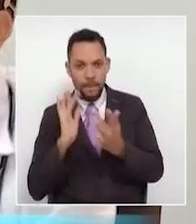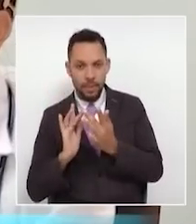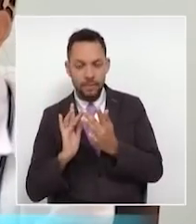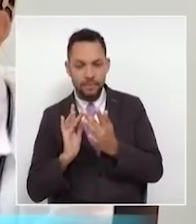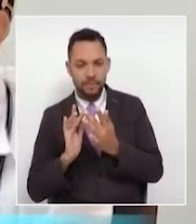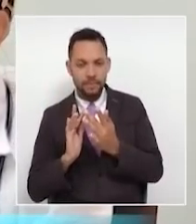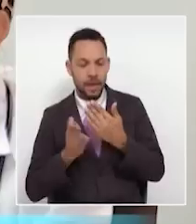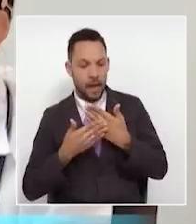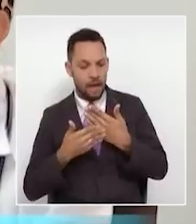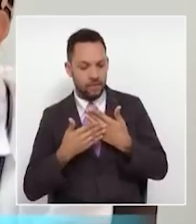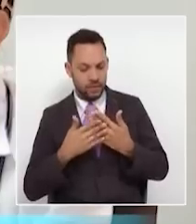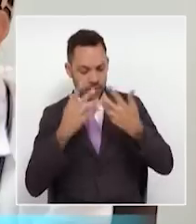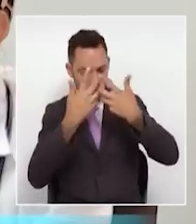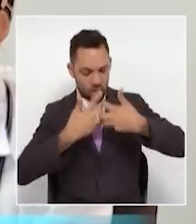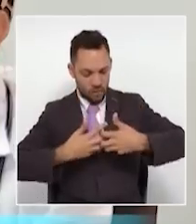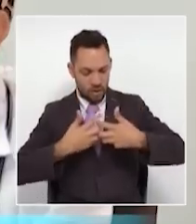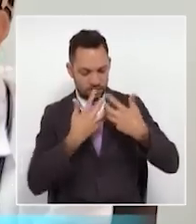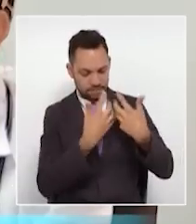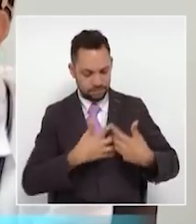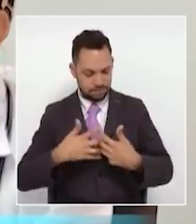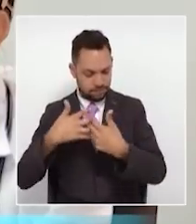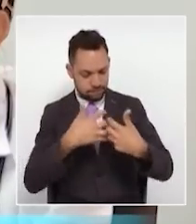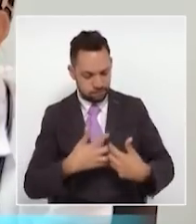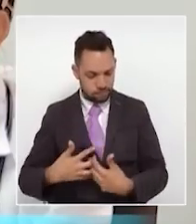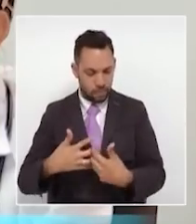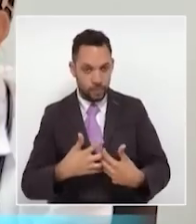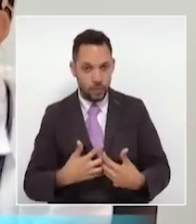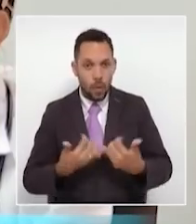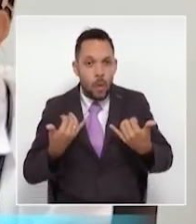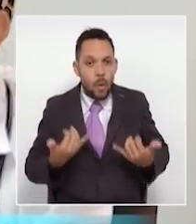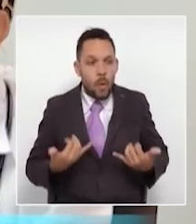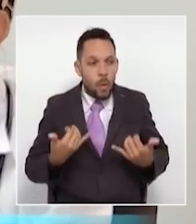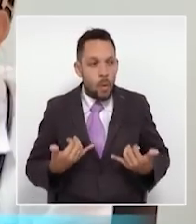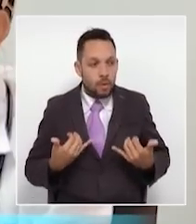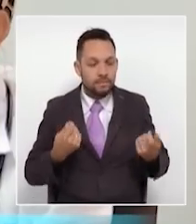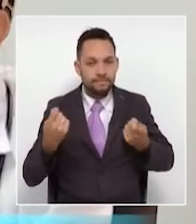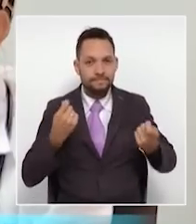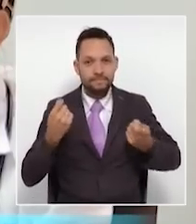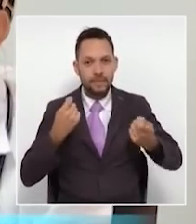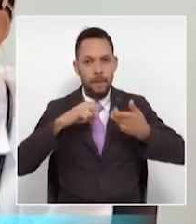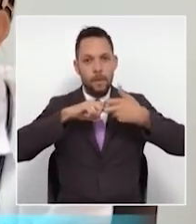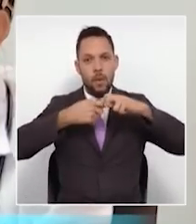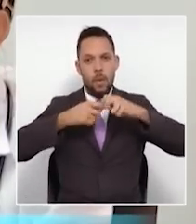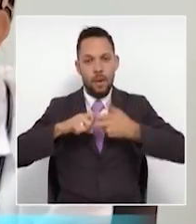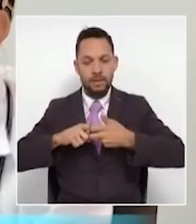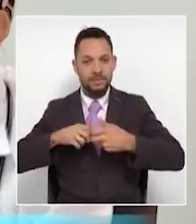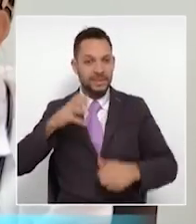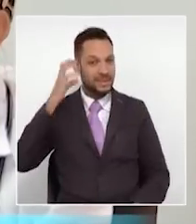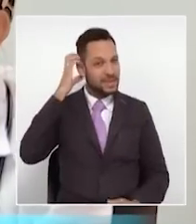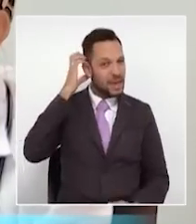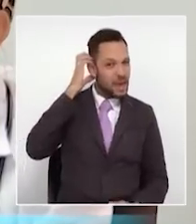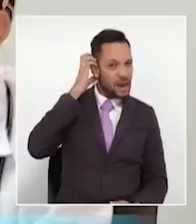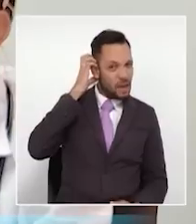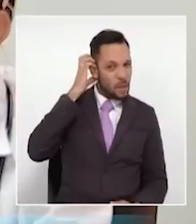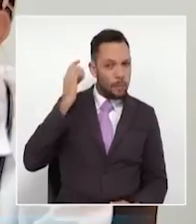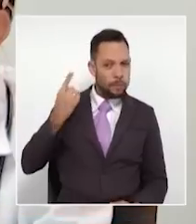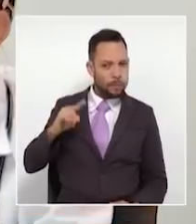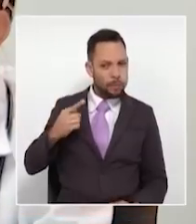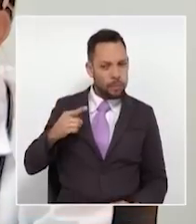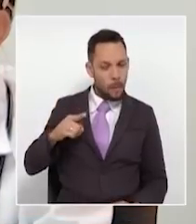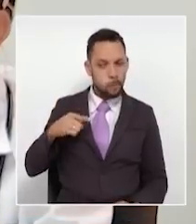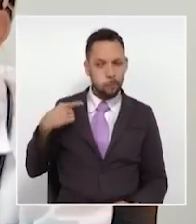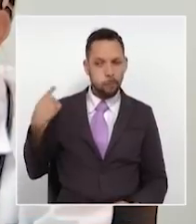por ejemplo hoy que estamos hablando de las demencias o de los trastornos neurocognitivos generalmente